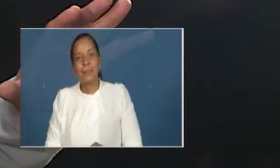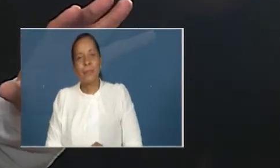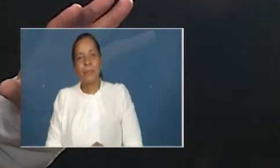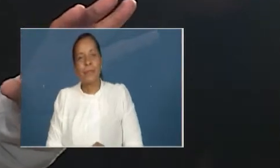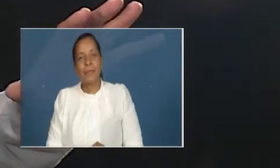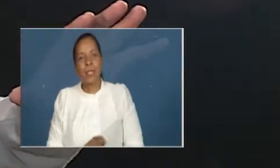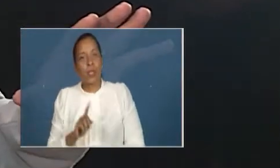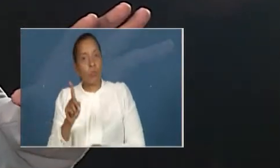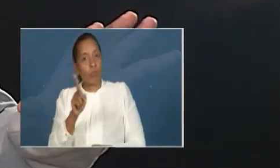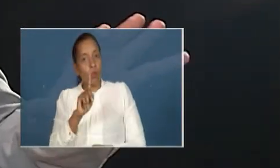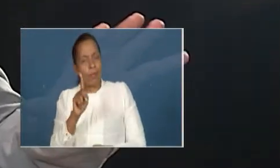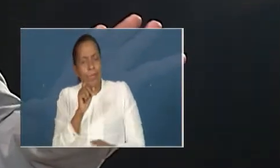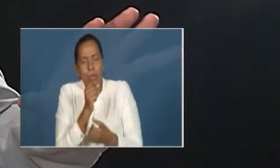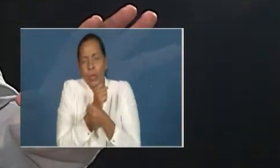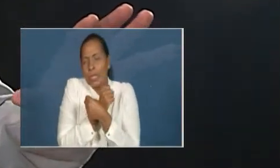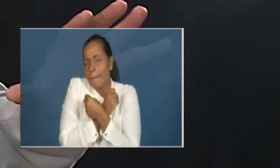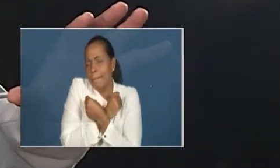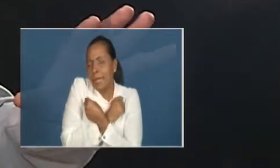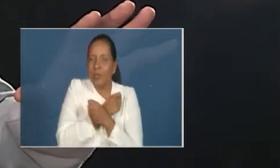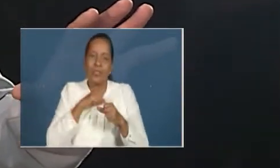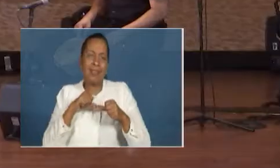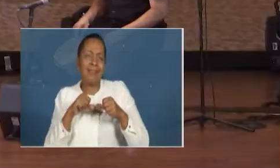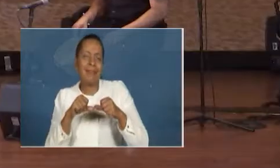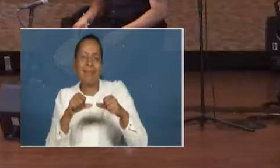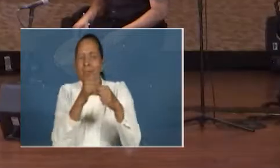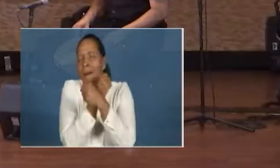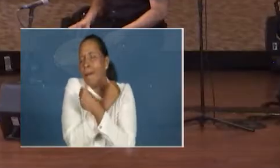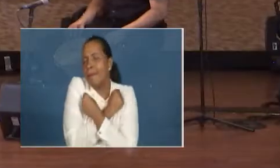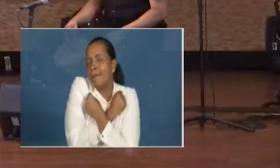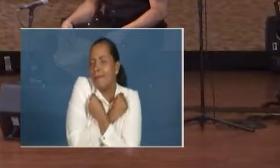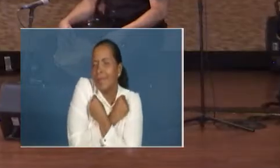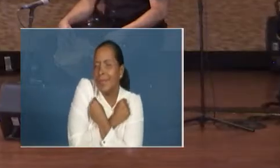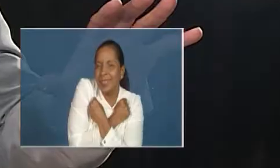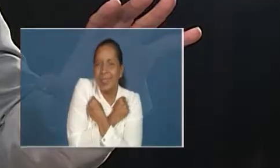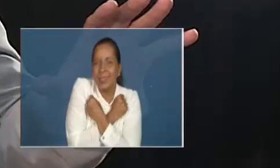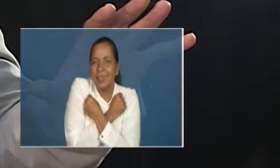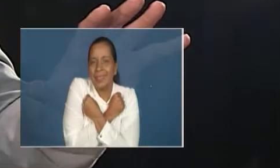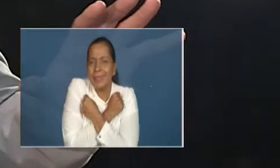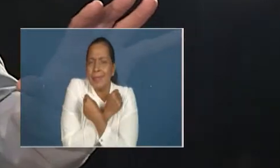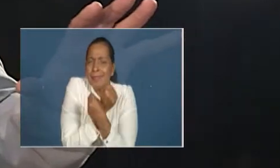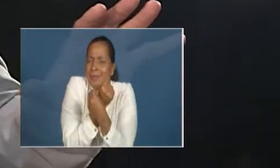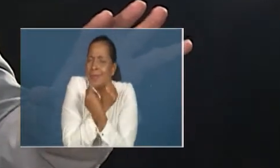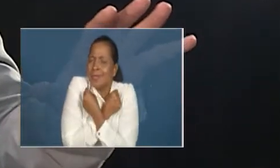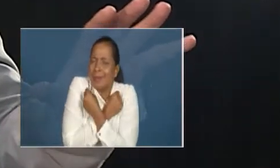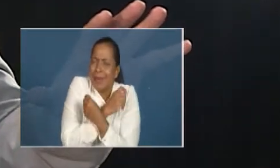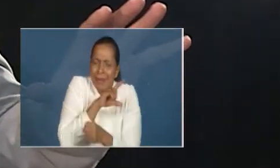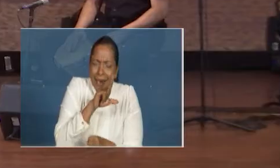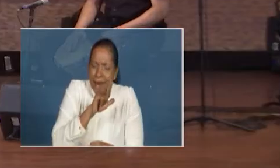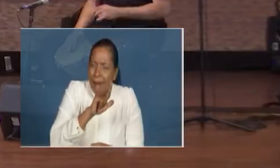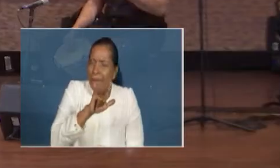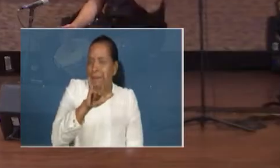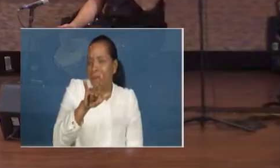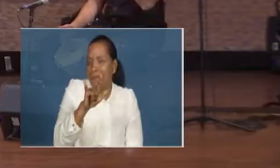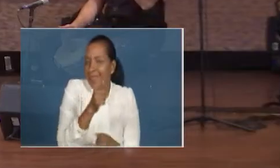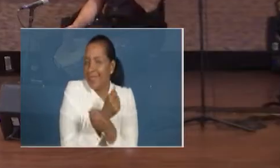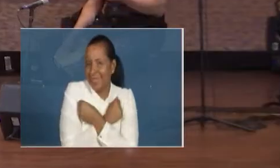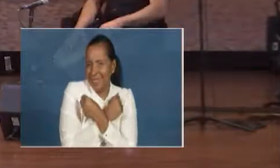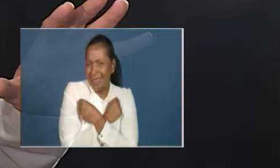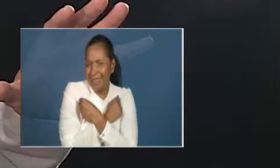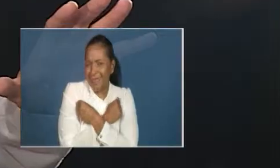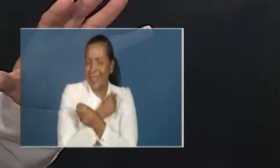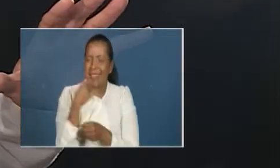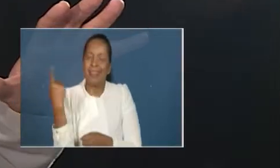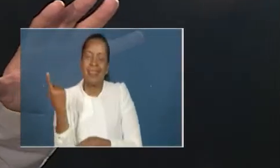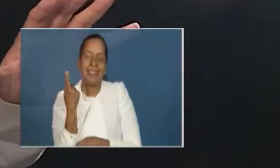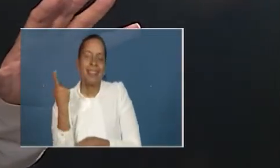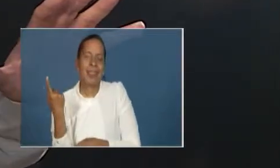no han dejado de amar. No dejamos de amar. Porque el amor existe. El amor va a vivir siempre. Y el que nunca ha llorado